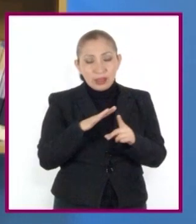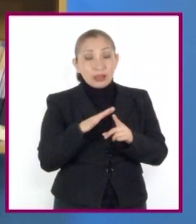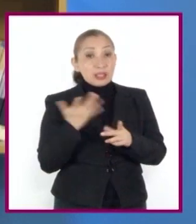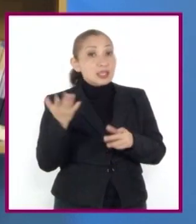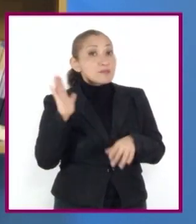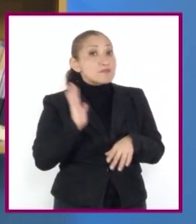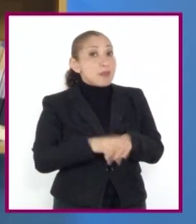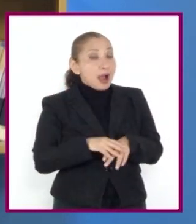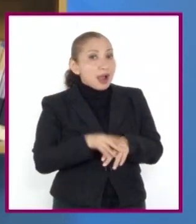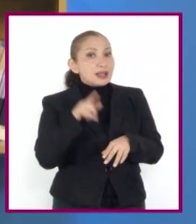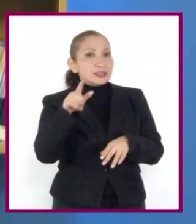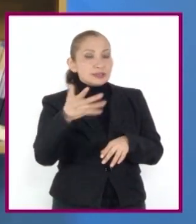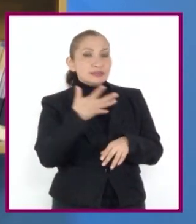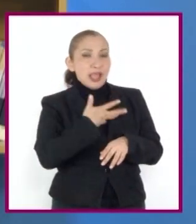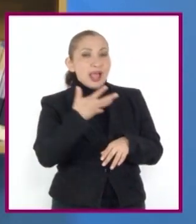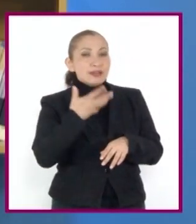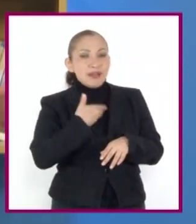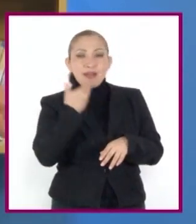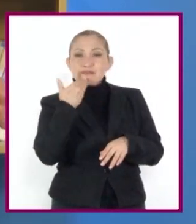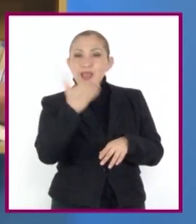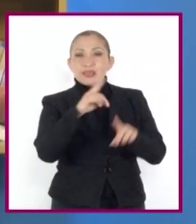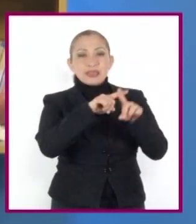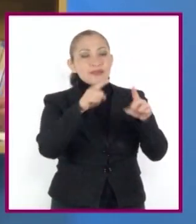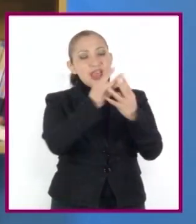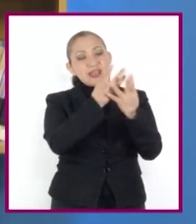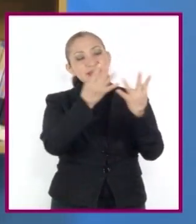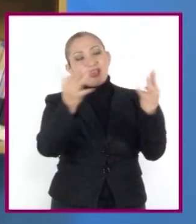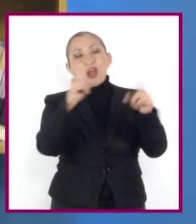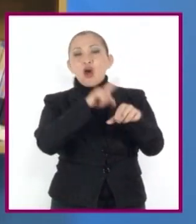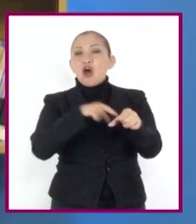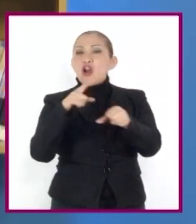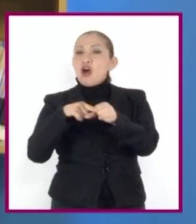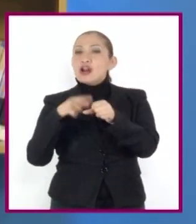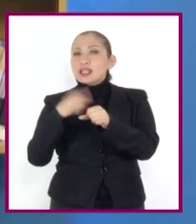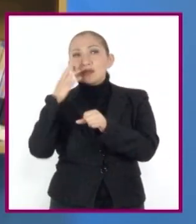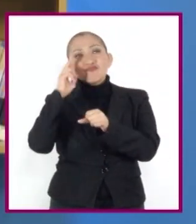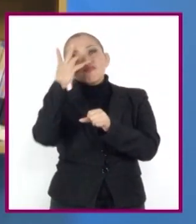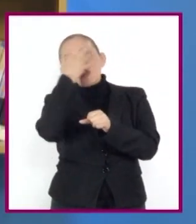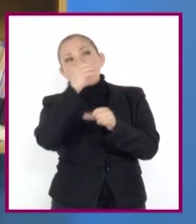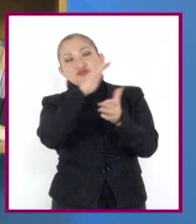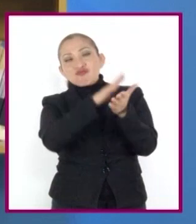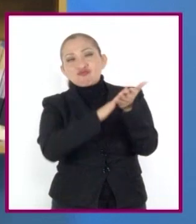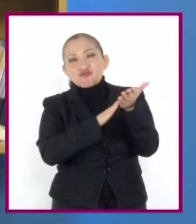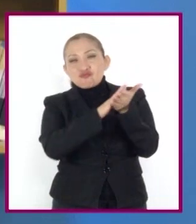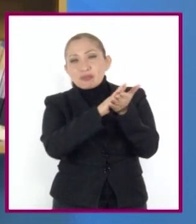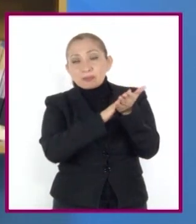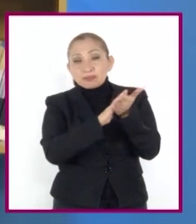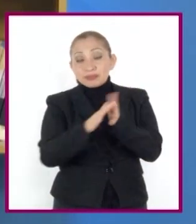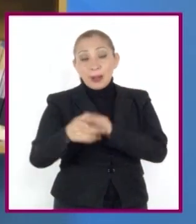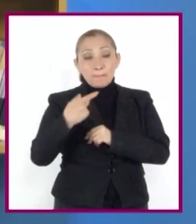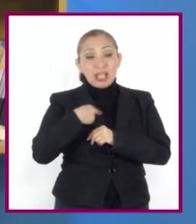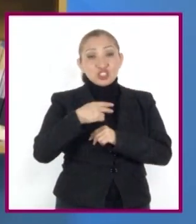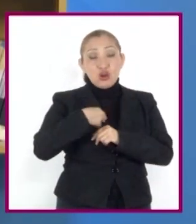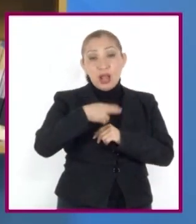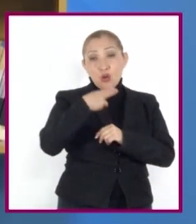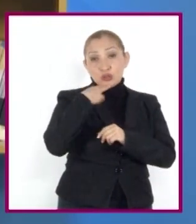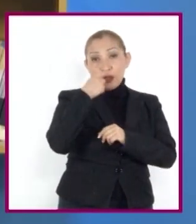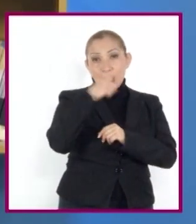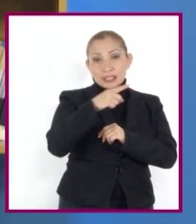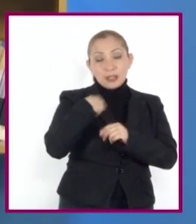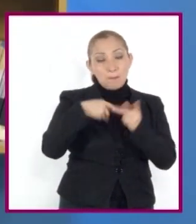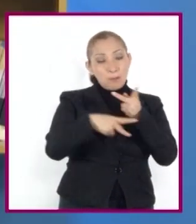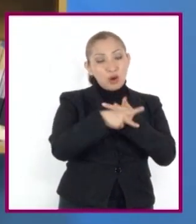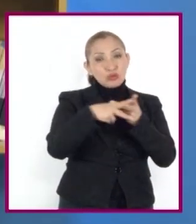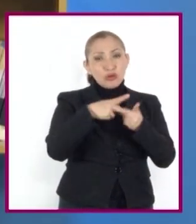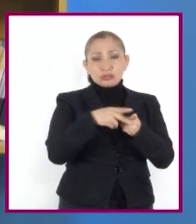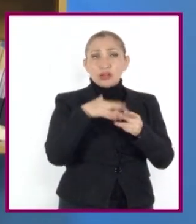si fuera poco, incluyen una muy amplia gama de colores y acabados. En cuanto al usuario final, obtiene un